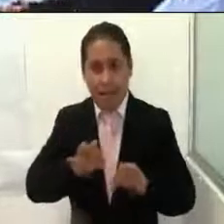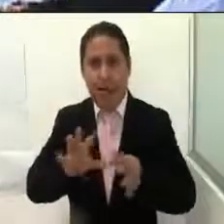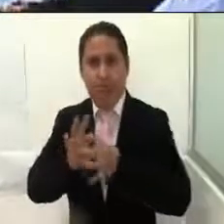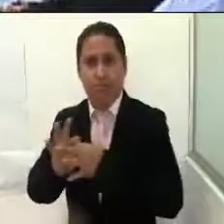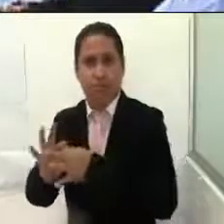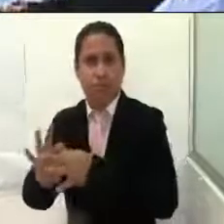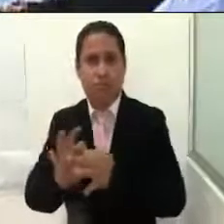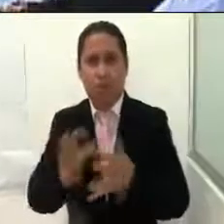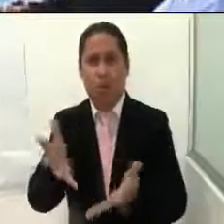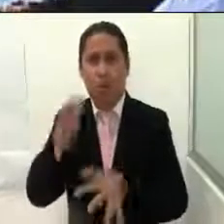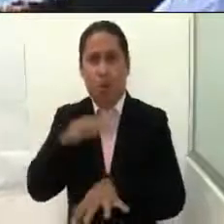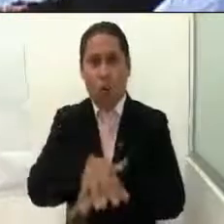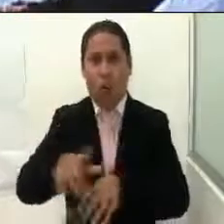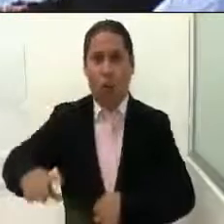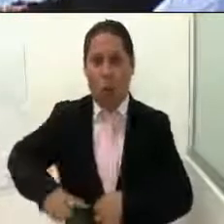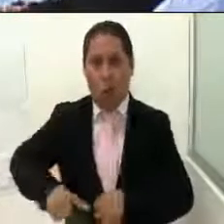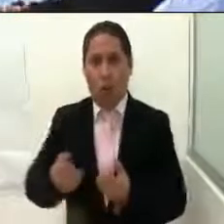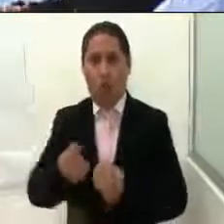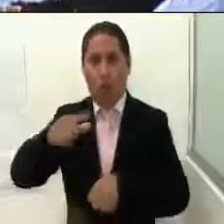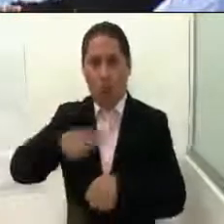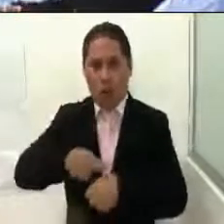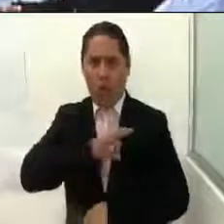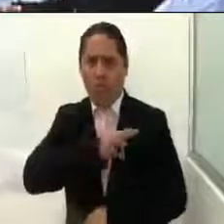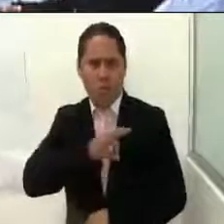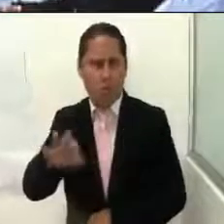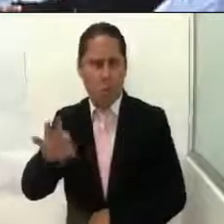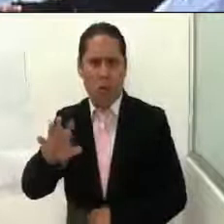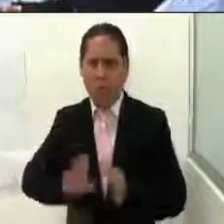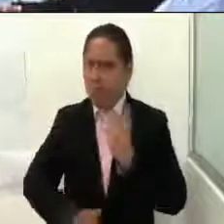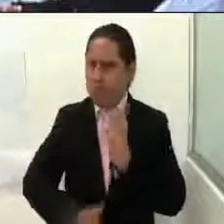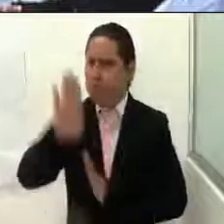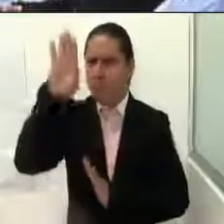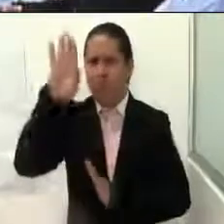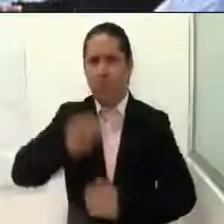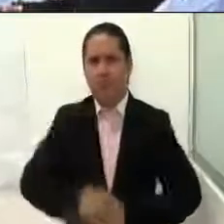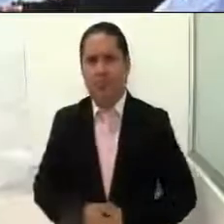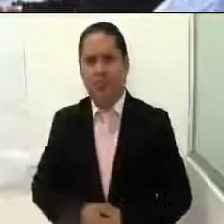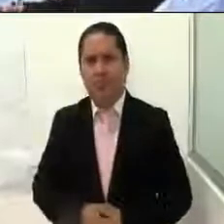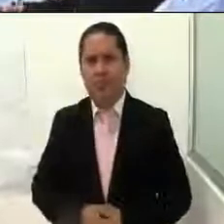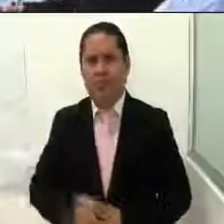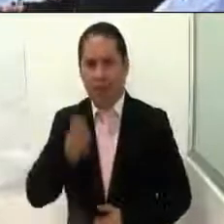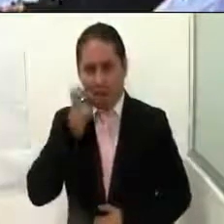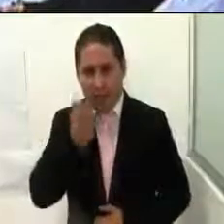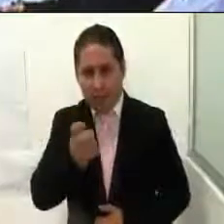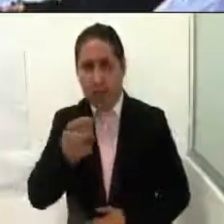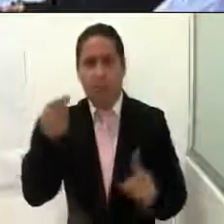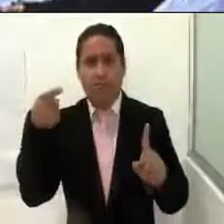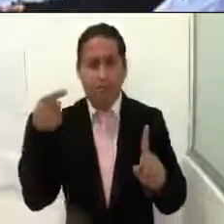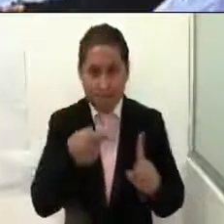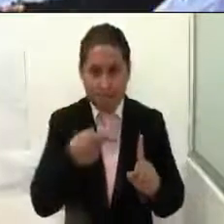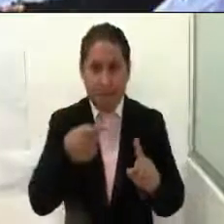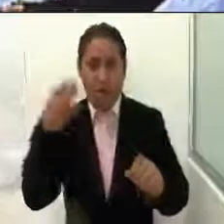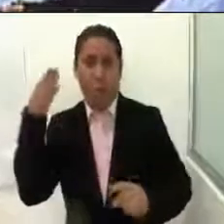y gobierno se pueden obtener resultados extraordinarios es preciso señalar que los objetivos